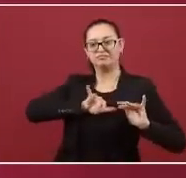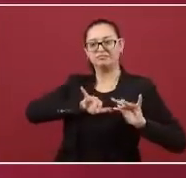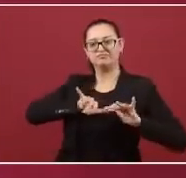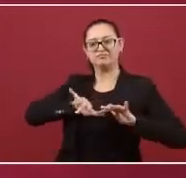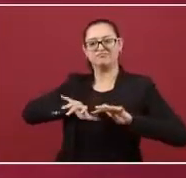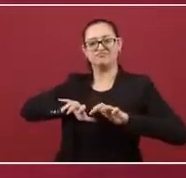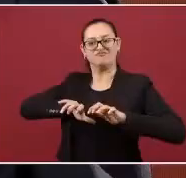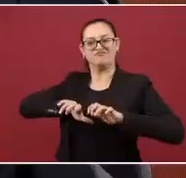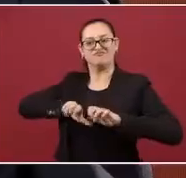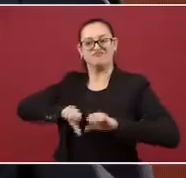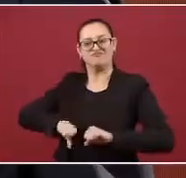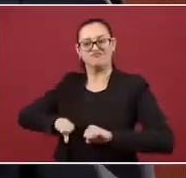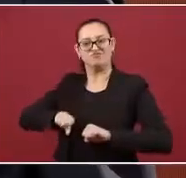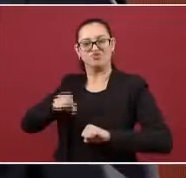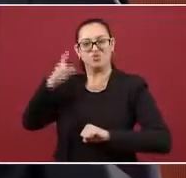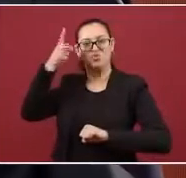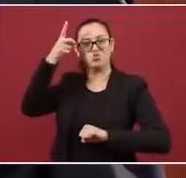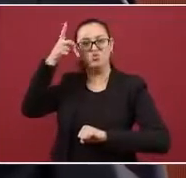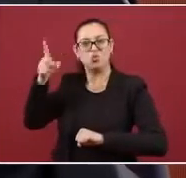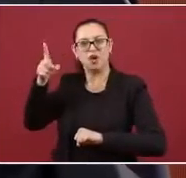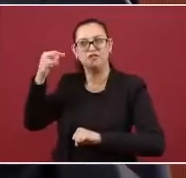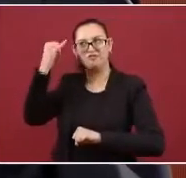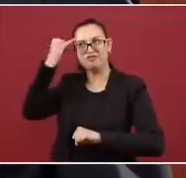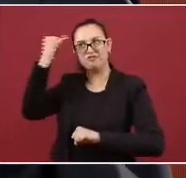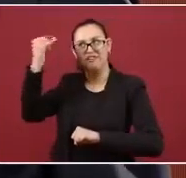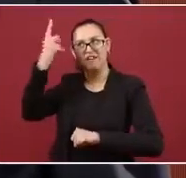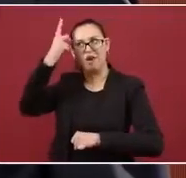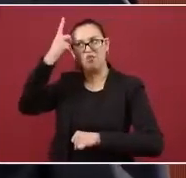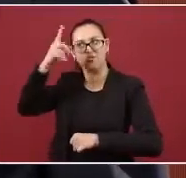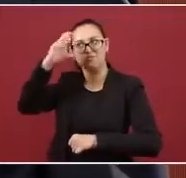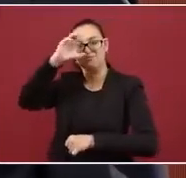ideológico, cultural.